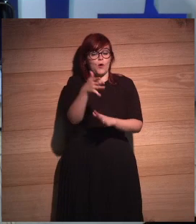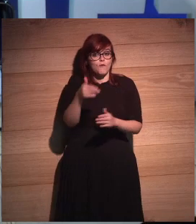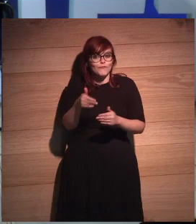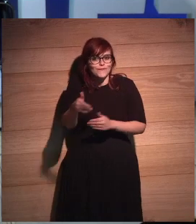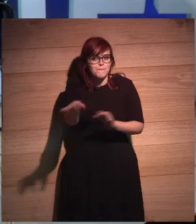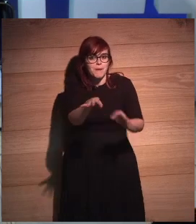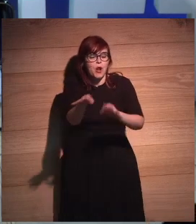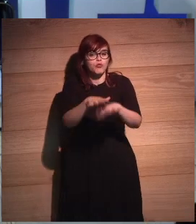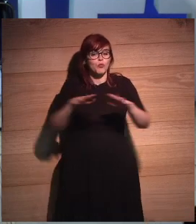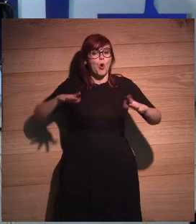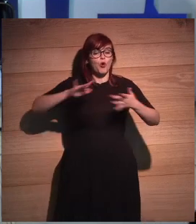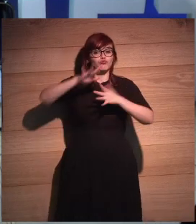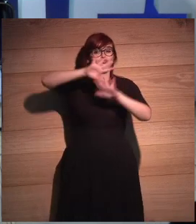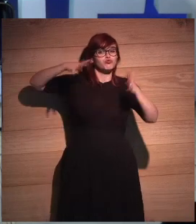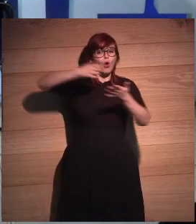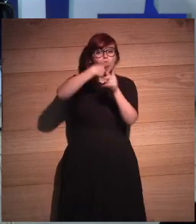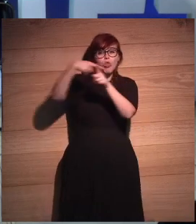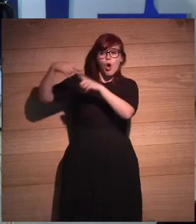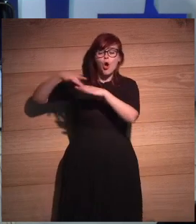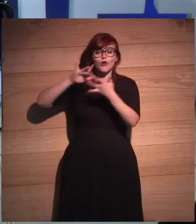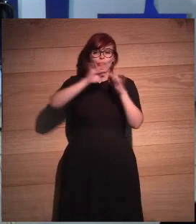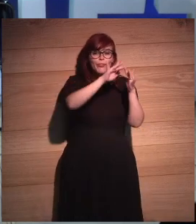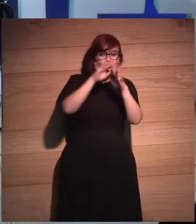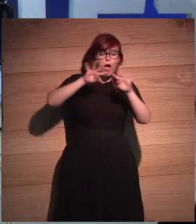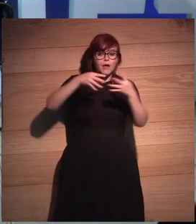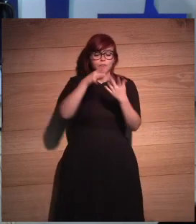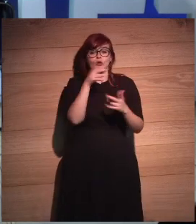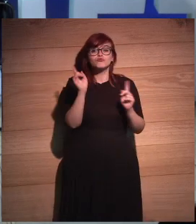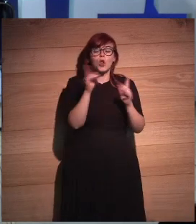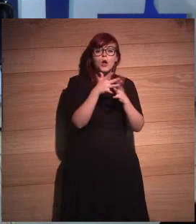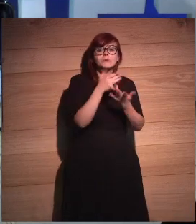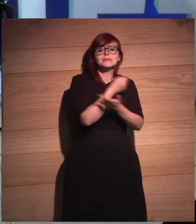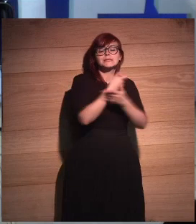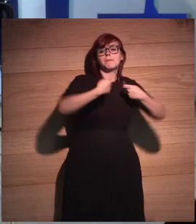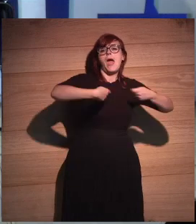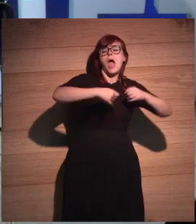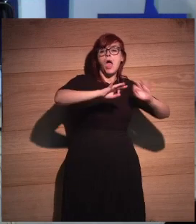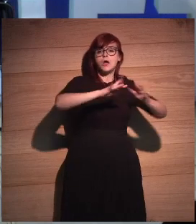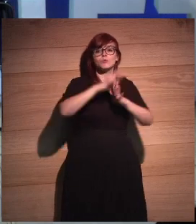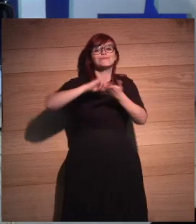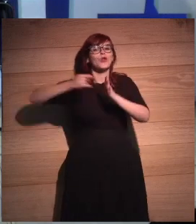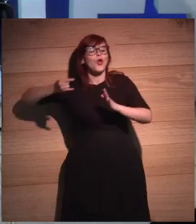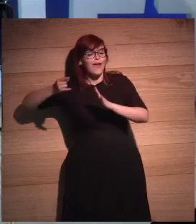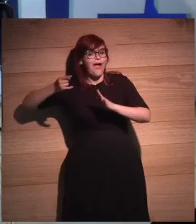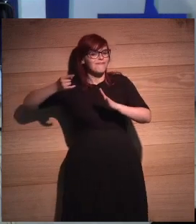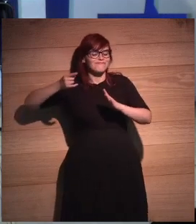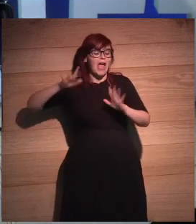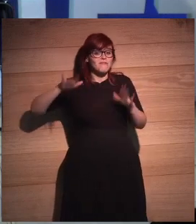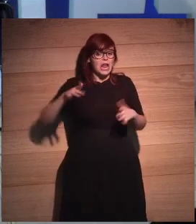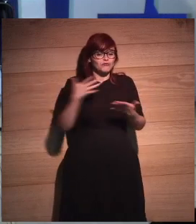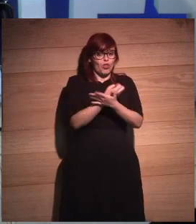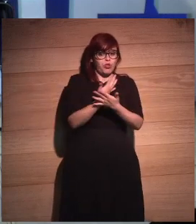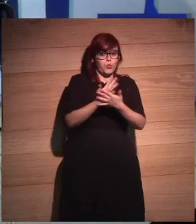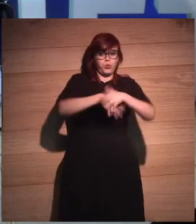está todo como más interconectado y es muy difícil de decir, no, pero es que esto es solo de tratados comerciales, no, es que esto es solo de tecnología. Está ya todo como